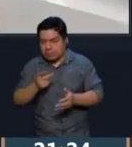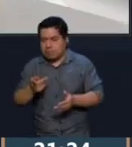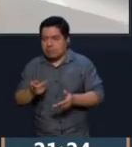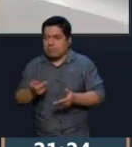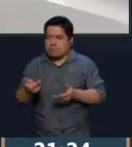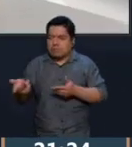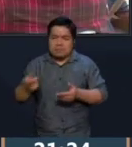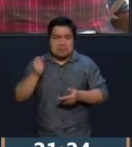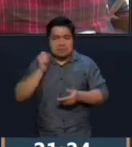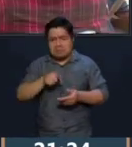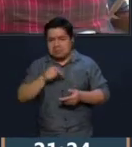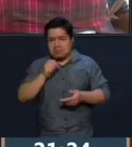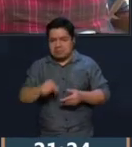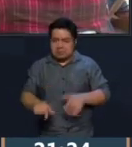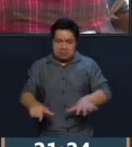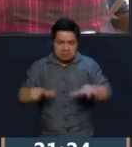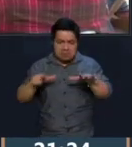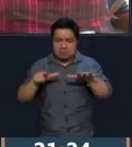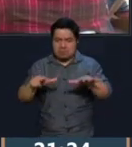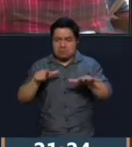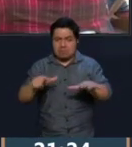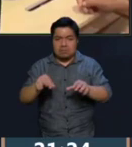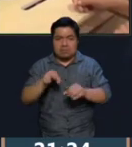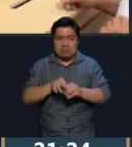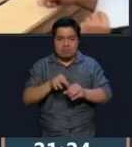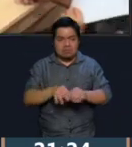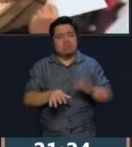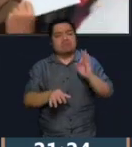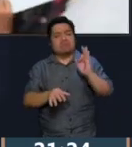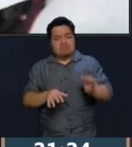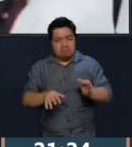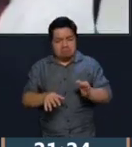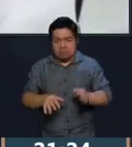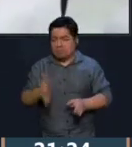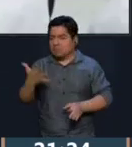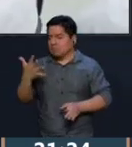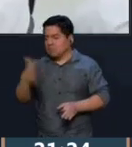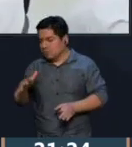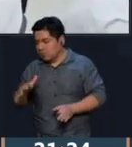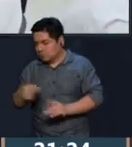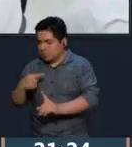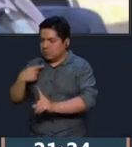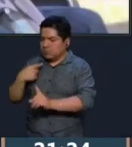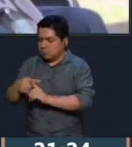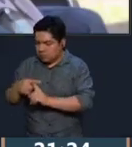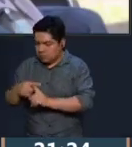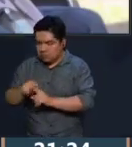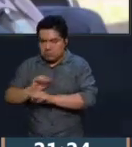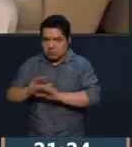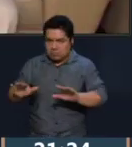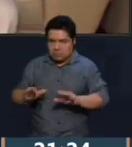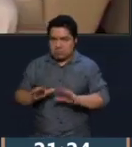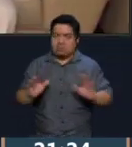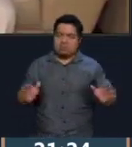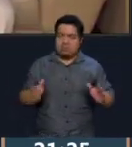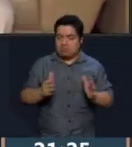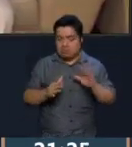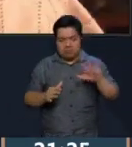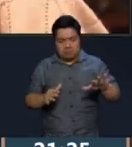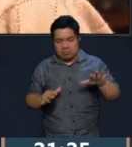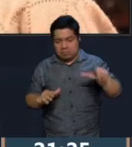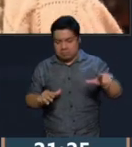prácticamente la misma, 17 votos a favor, 10 en contra. En ese sentido es que